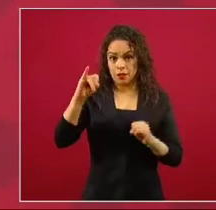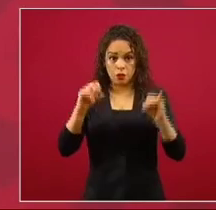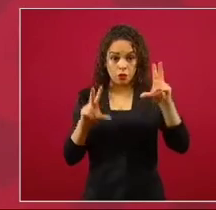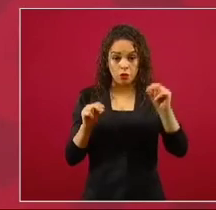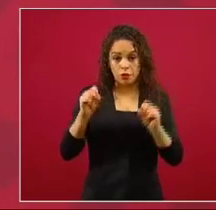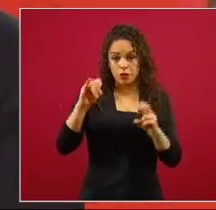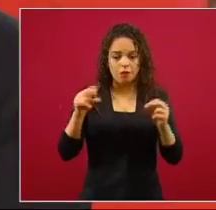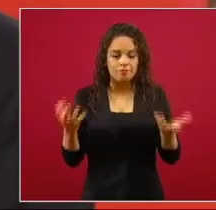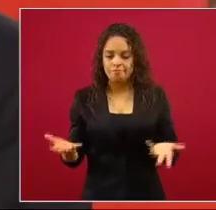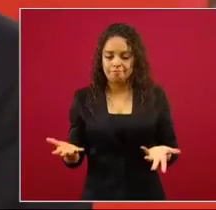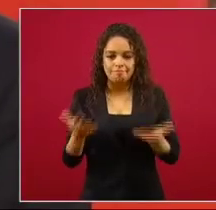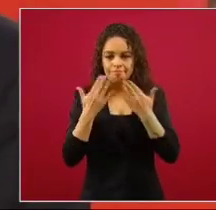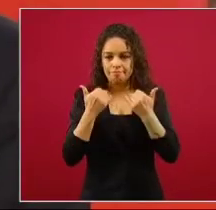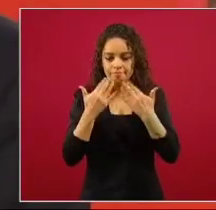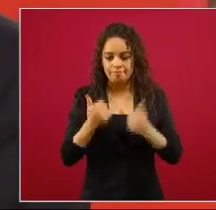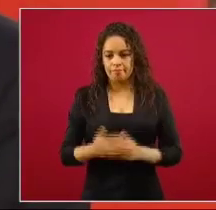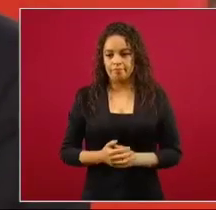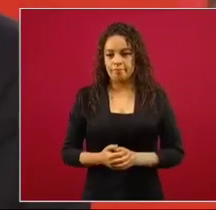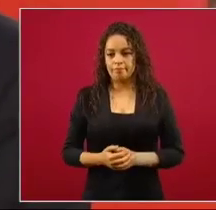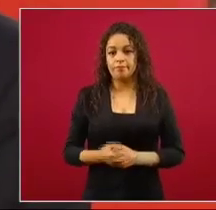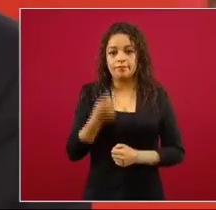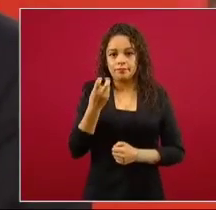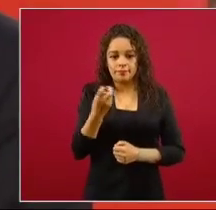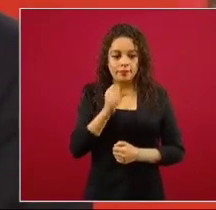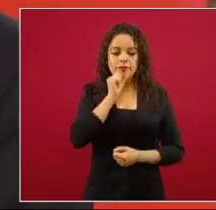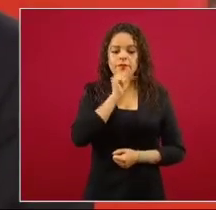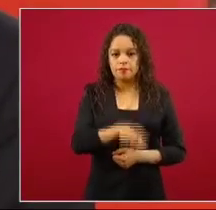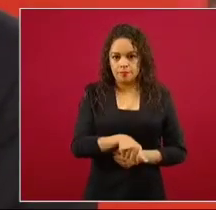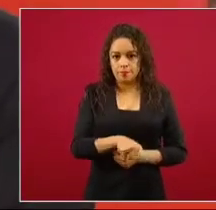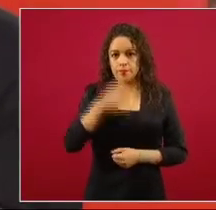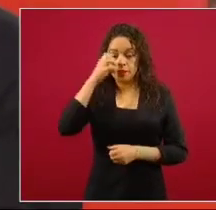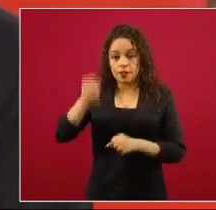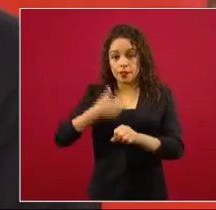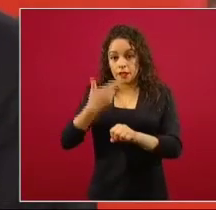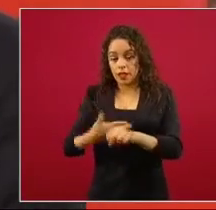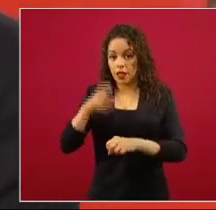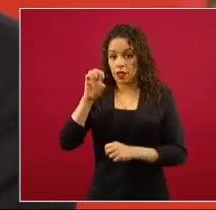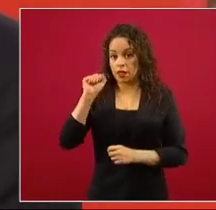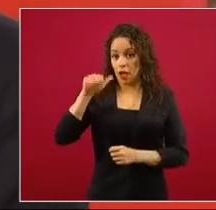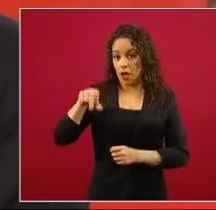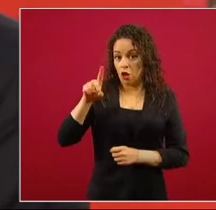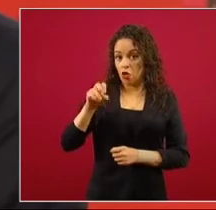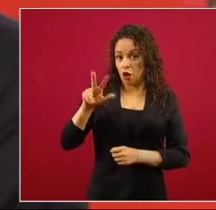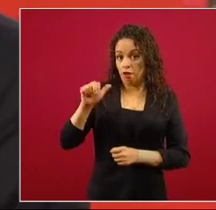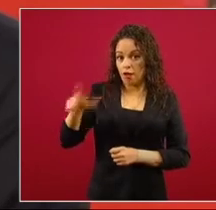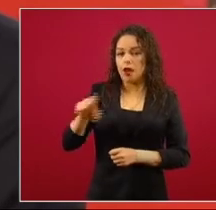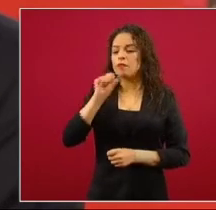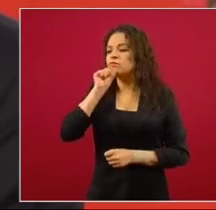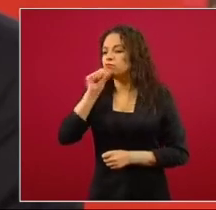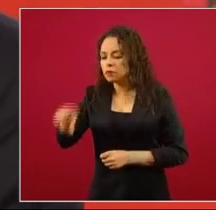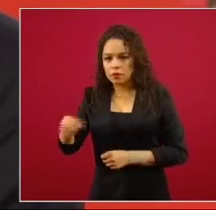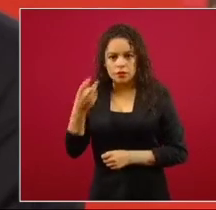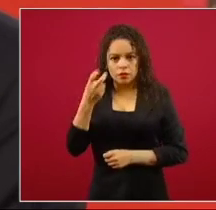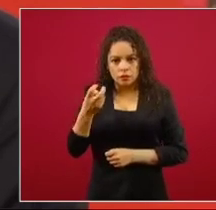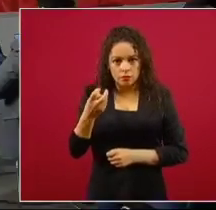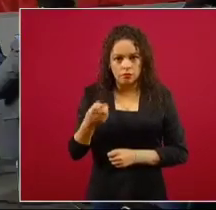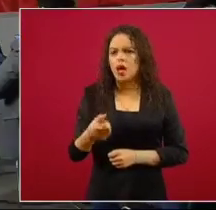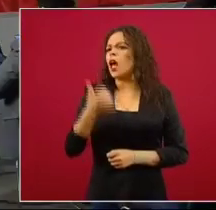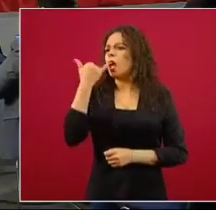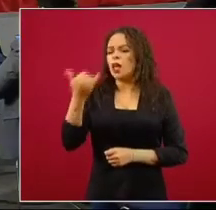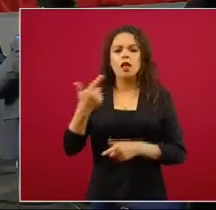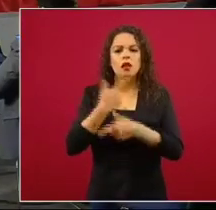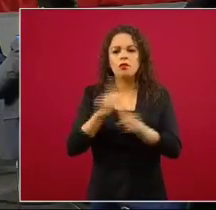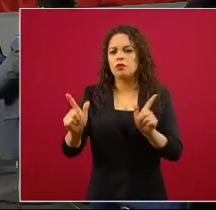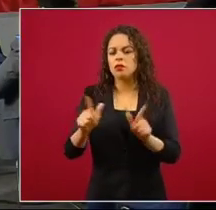Entonces, esto es lo que se hace exactamente aquí, es lo que se hizo en el caso de la secretaria Sandoval, es lo que se hará en el caso de cualquiera y debería